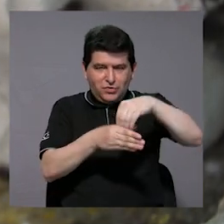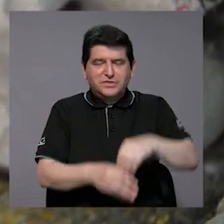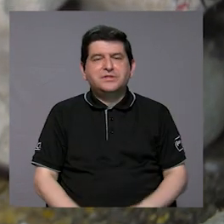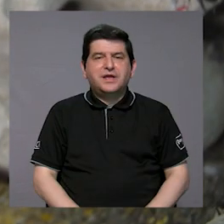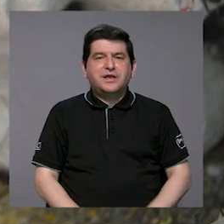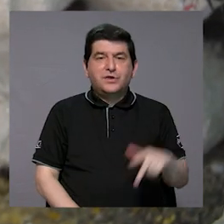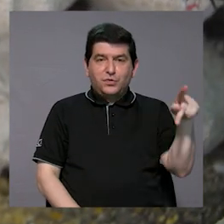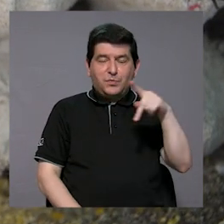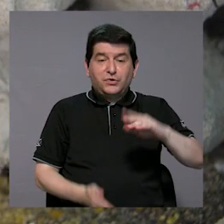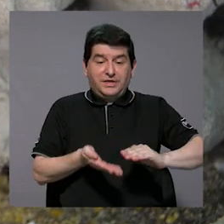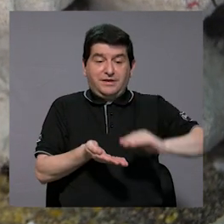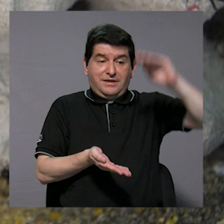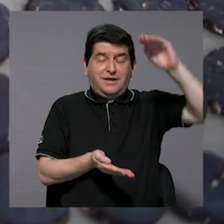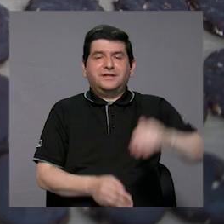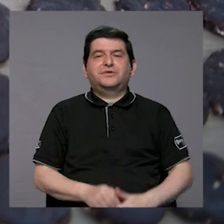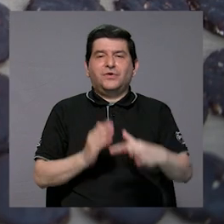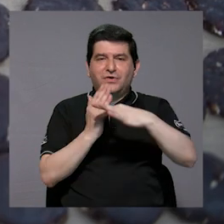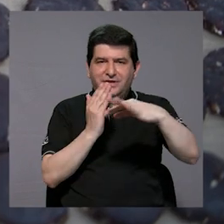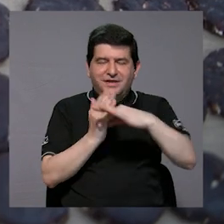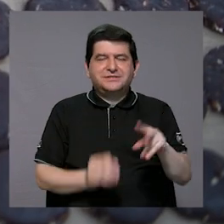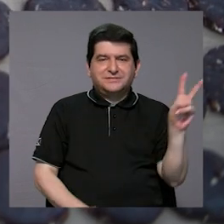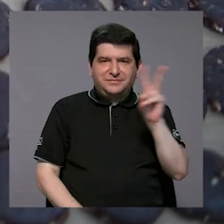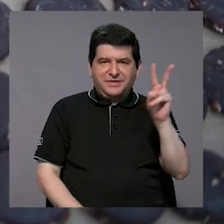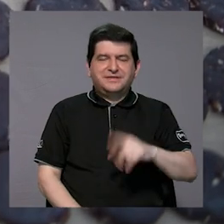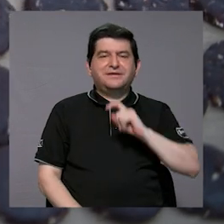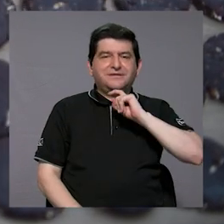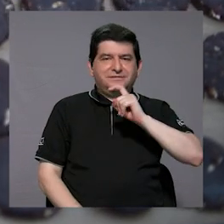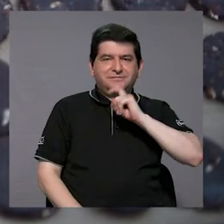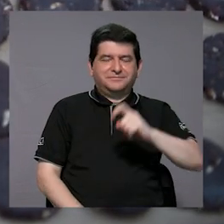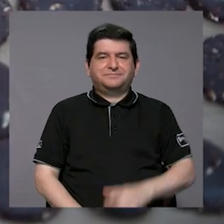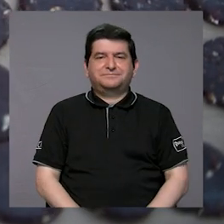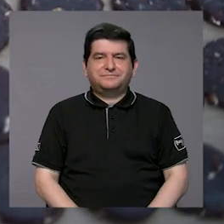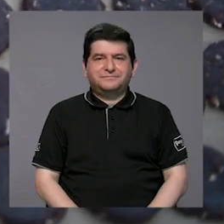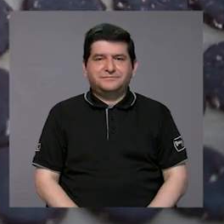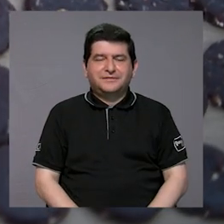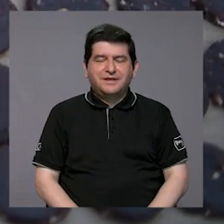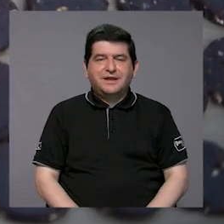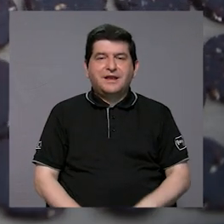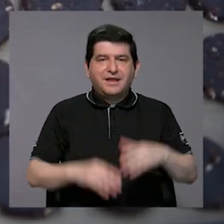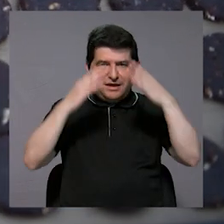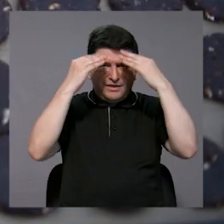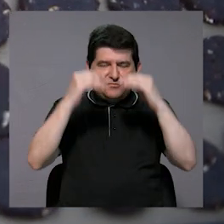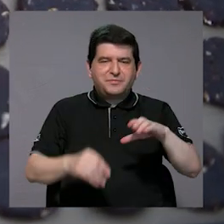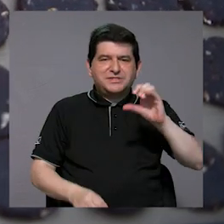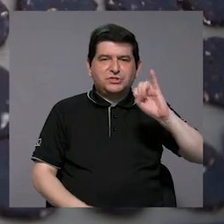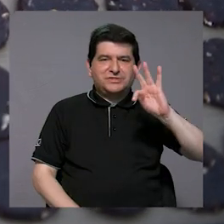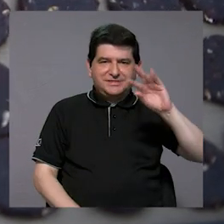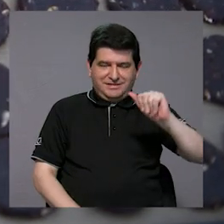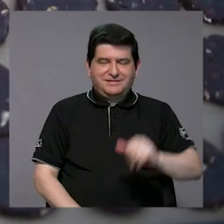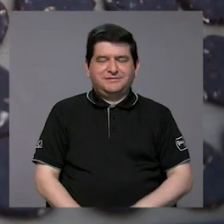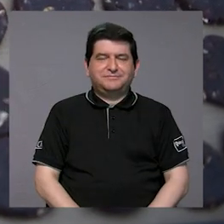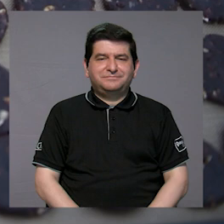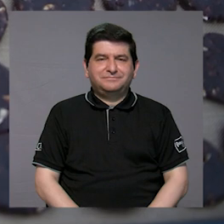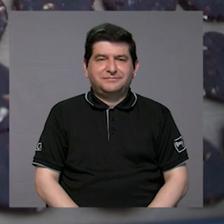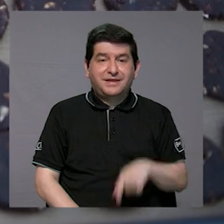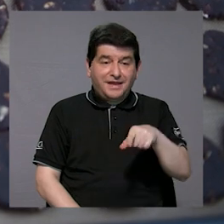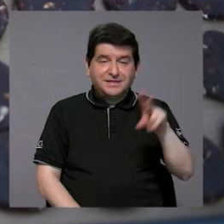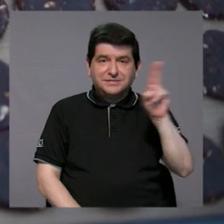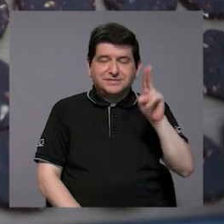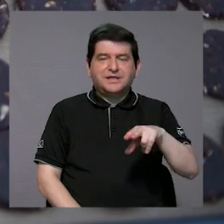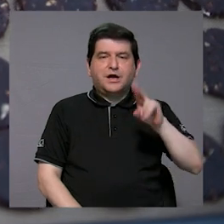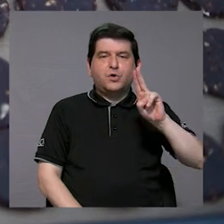puede aportar al organismo un alto contenido de proteínas, grasas, vitaminas y minerales, según datos del